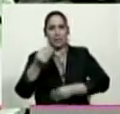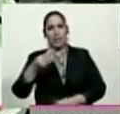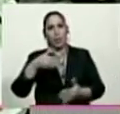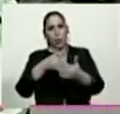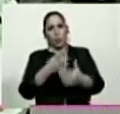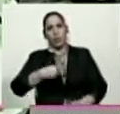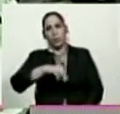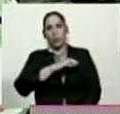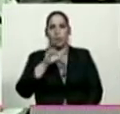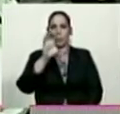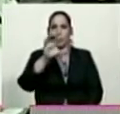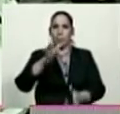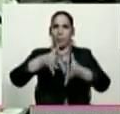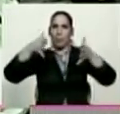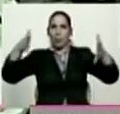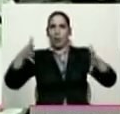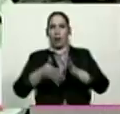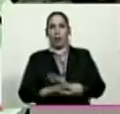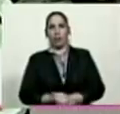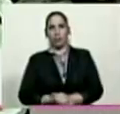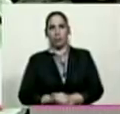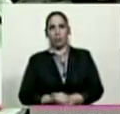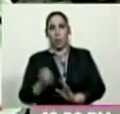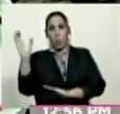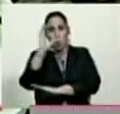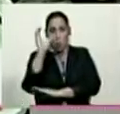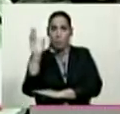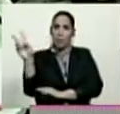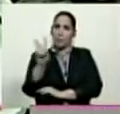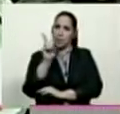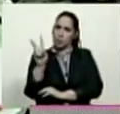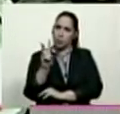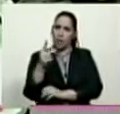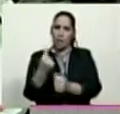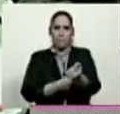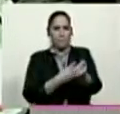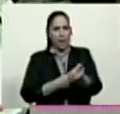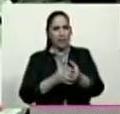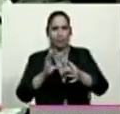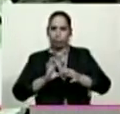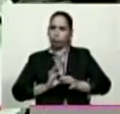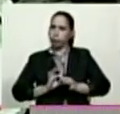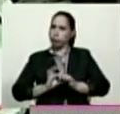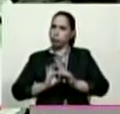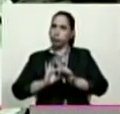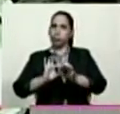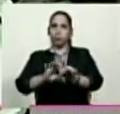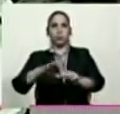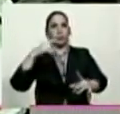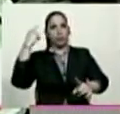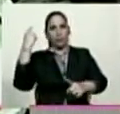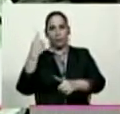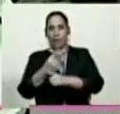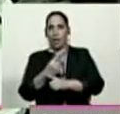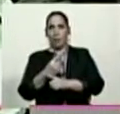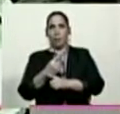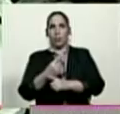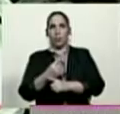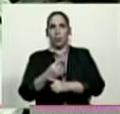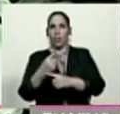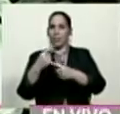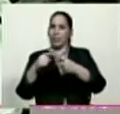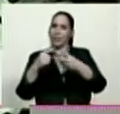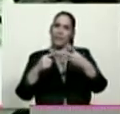nuestra patria grande. Colombia y Venezuela somos hermanas para siempre y debemos ir con las